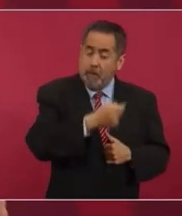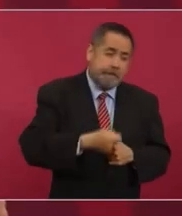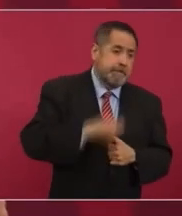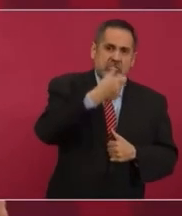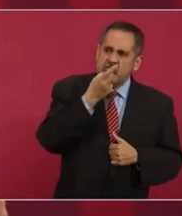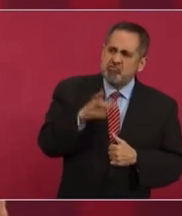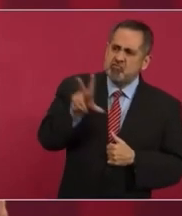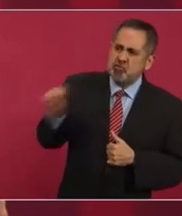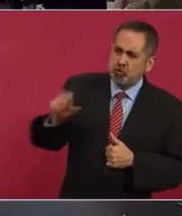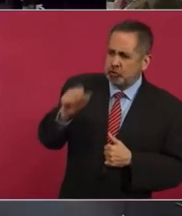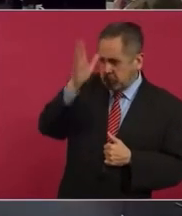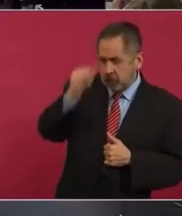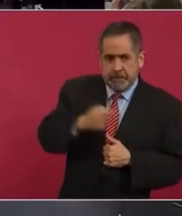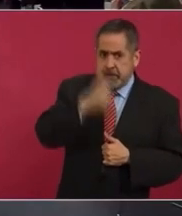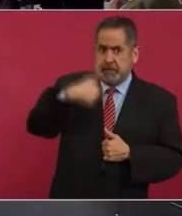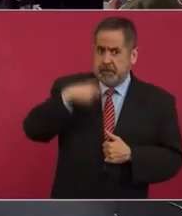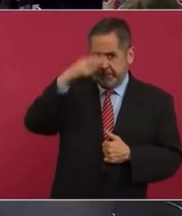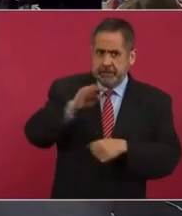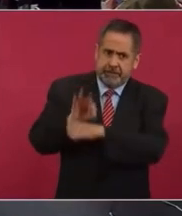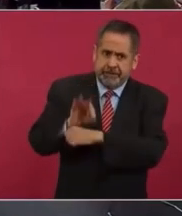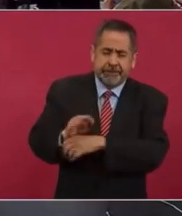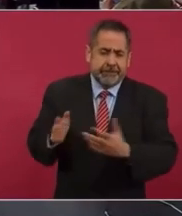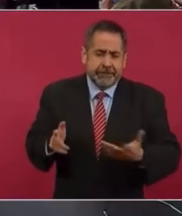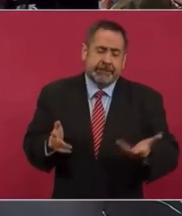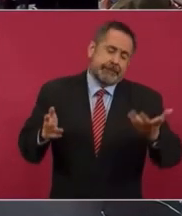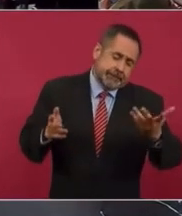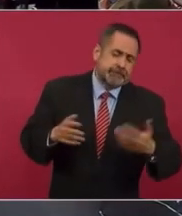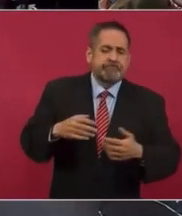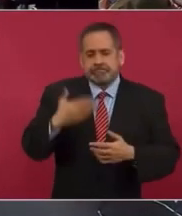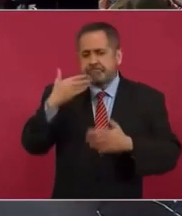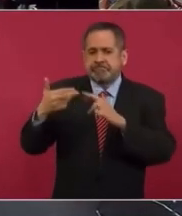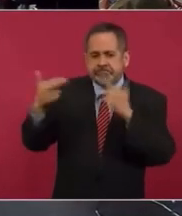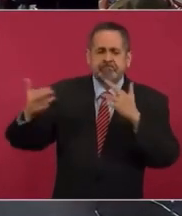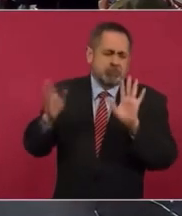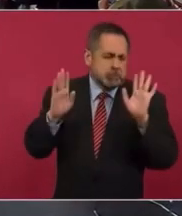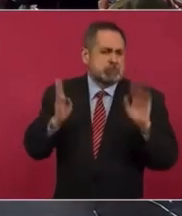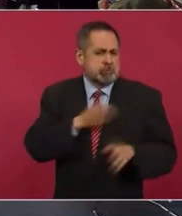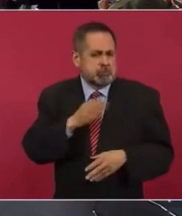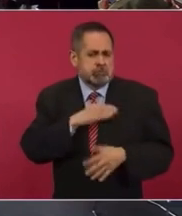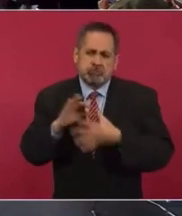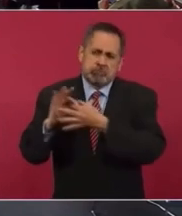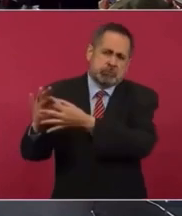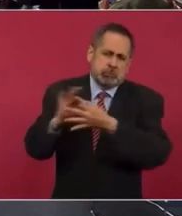Austria. Y una relación buena